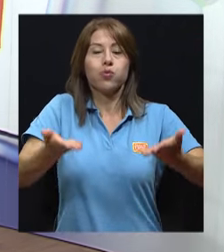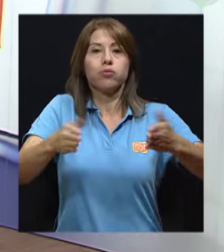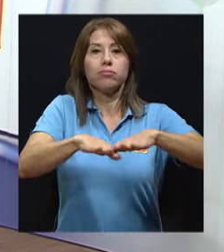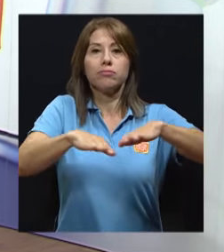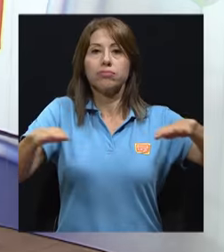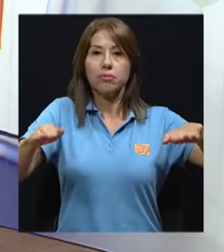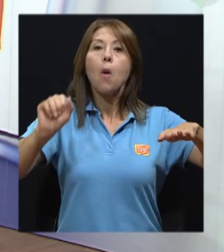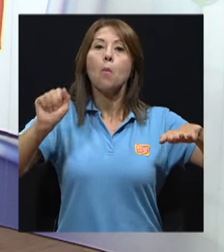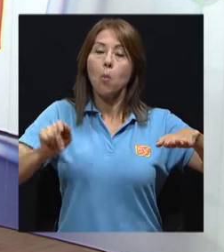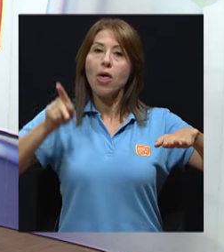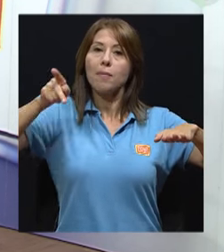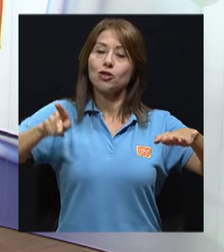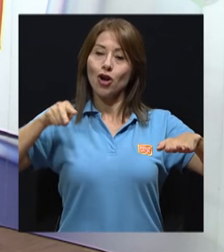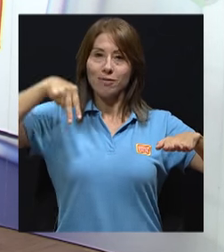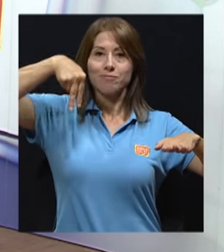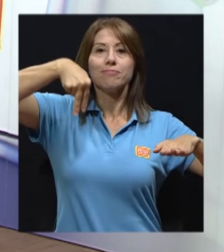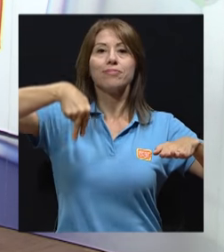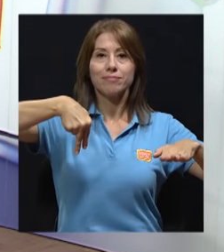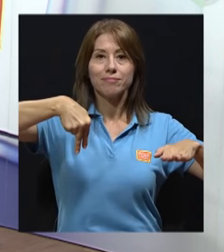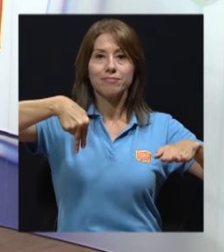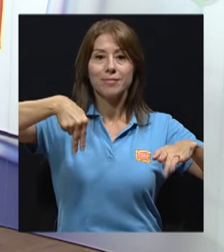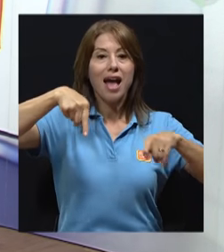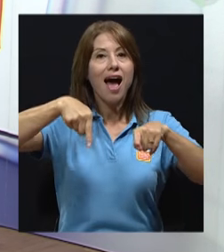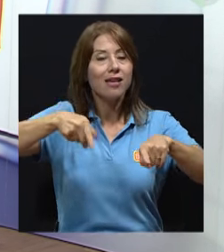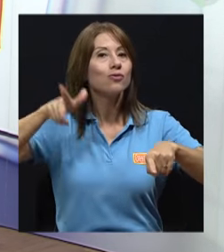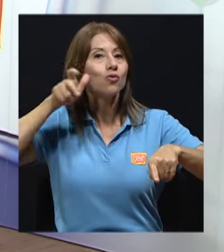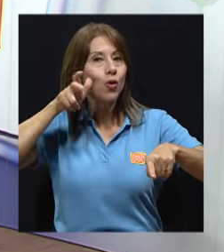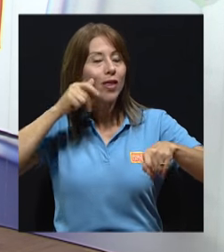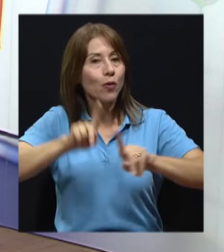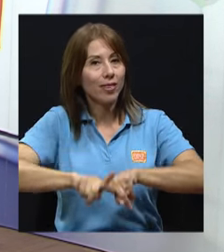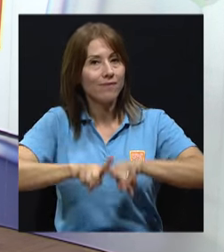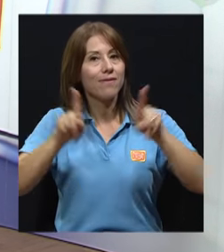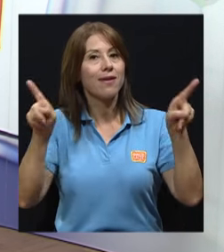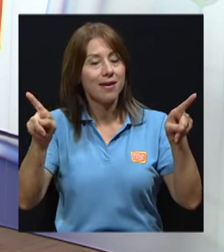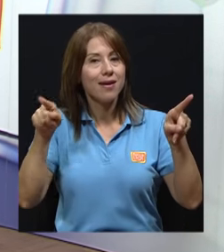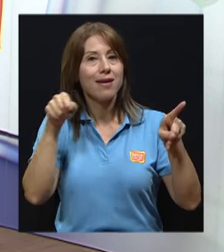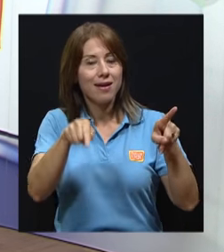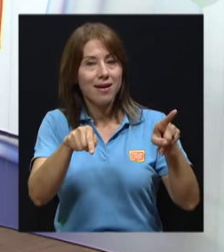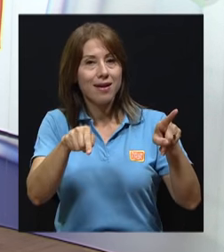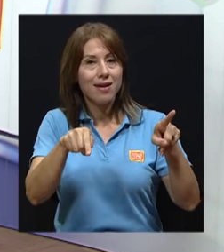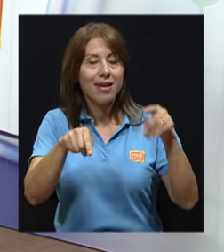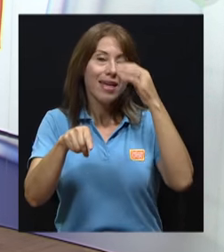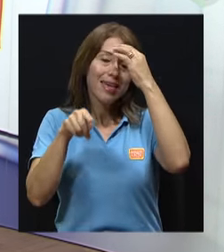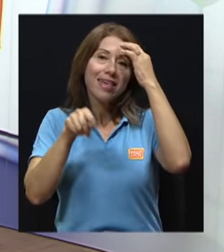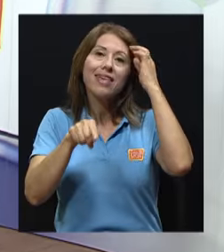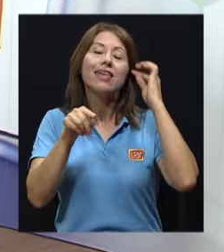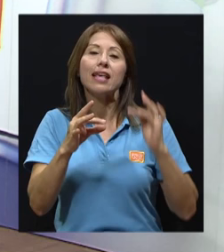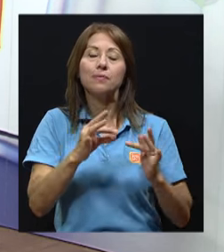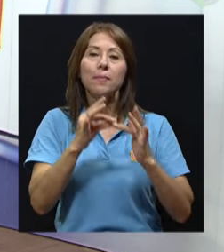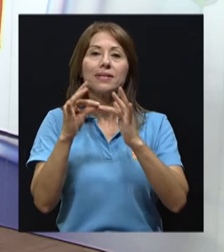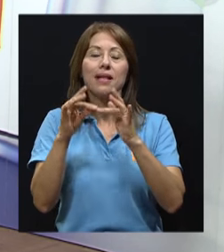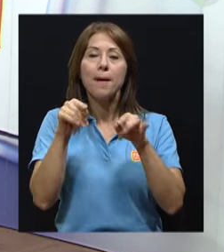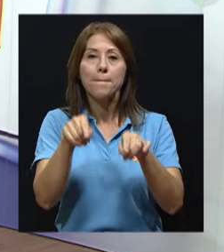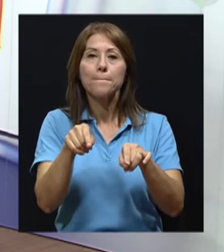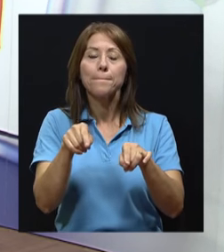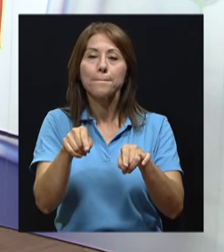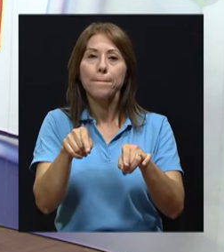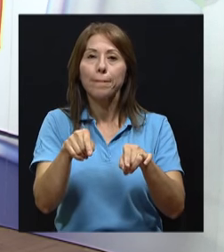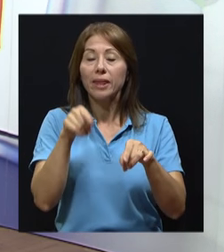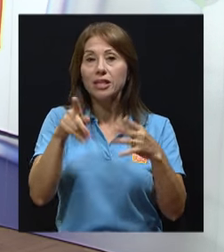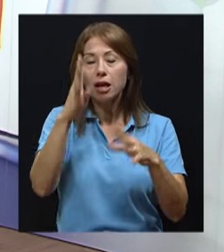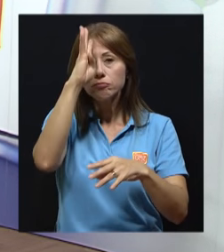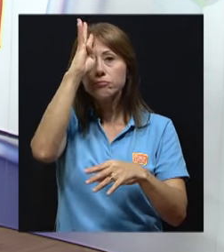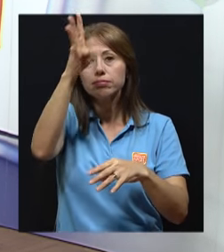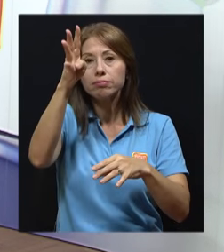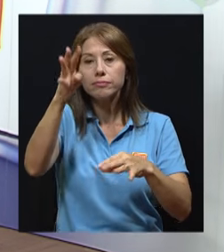de tocar de pie que es otro sonido es un sonido más grande y este sobre todo